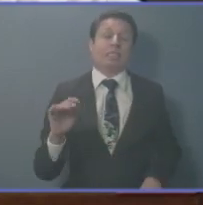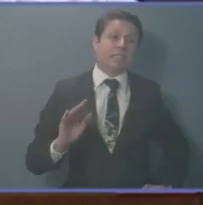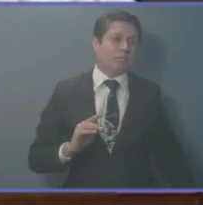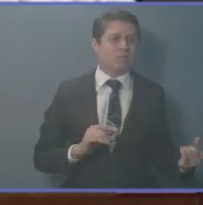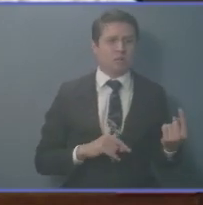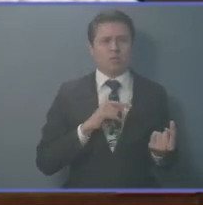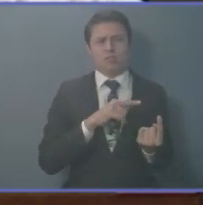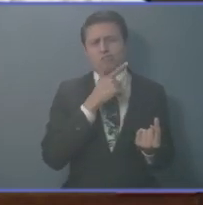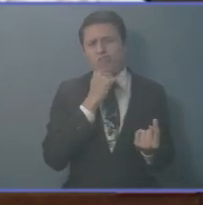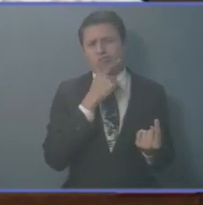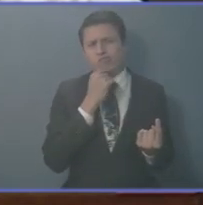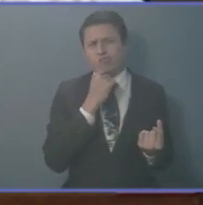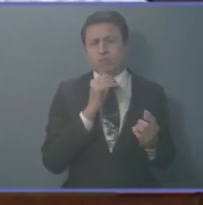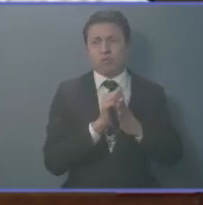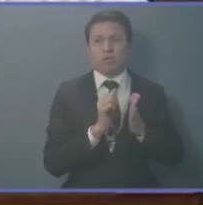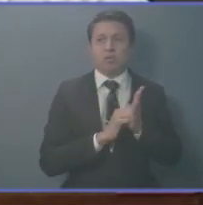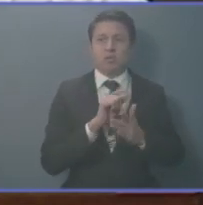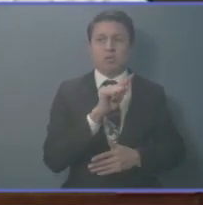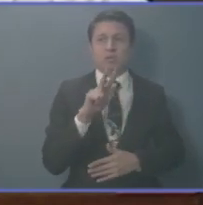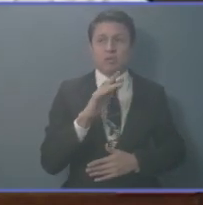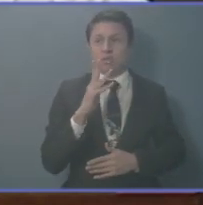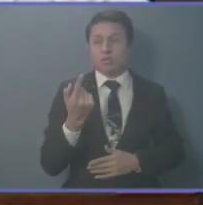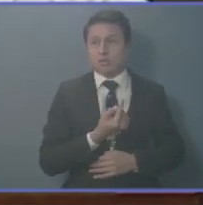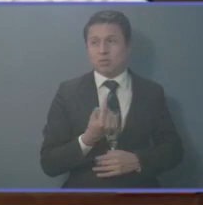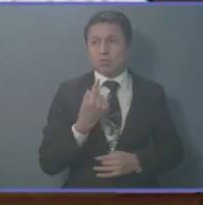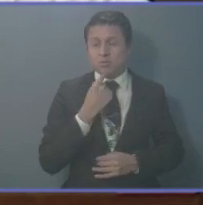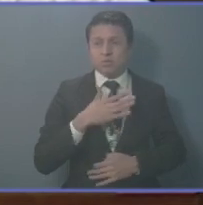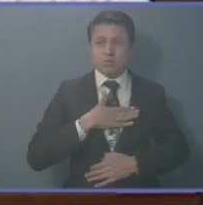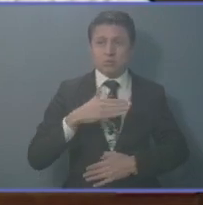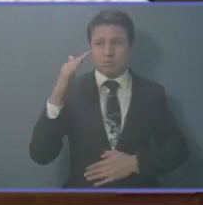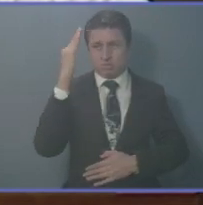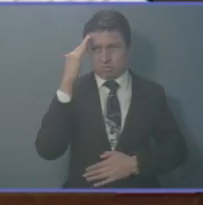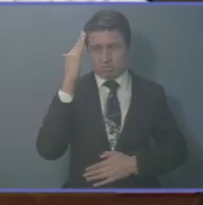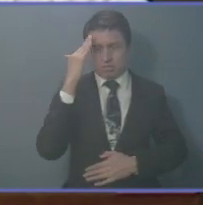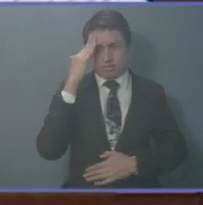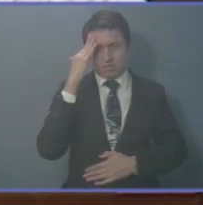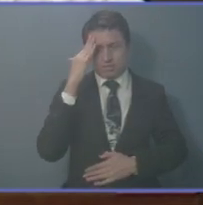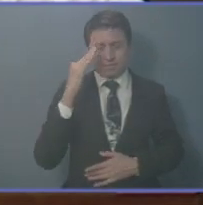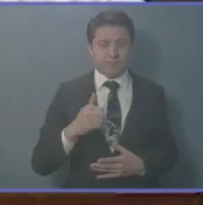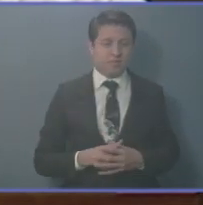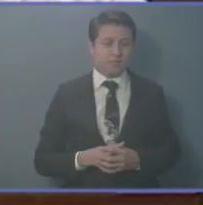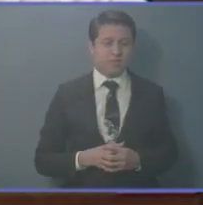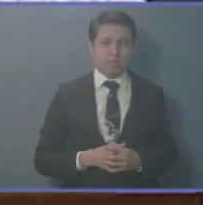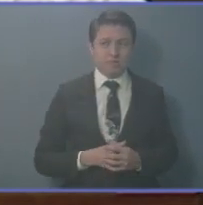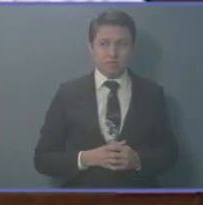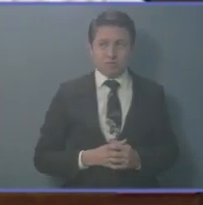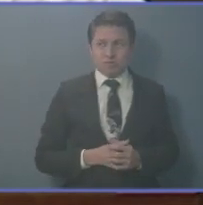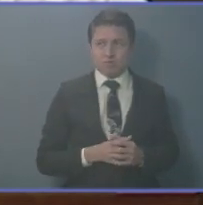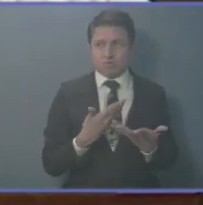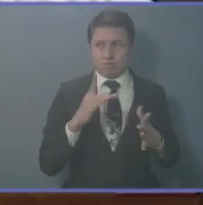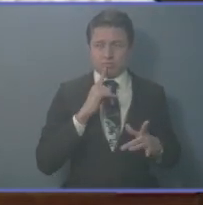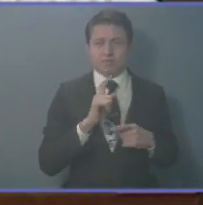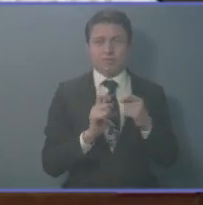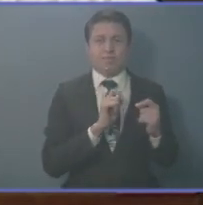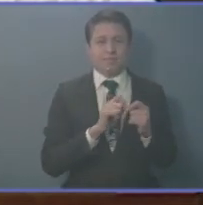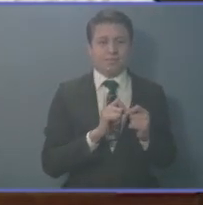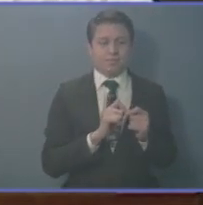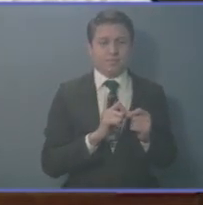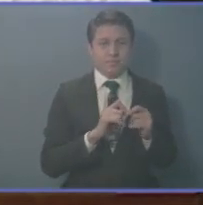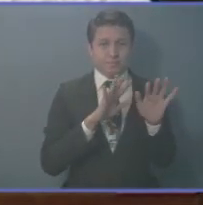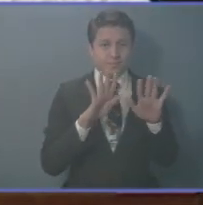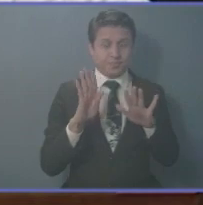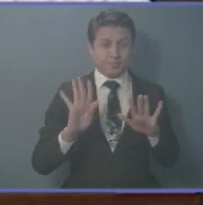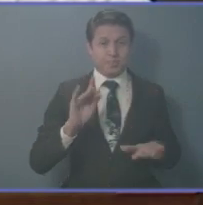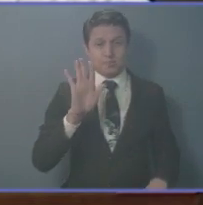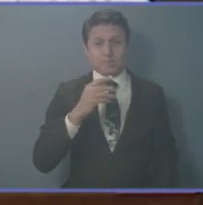sospechosos y confirmados. Artículo 13. Toda persona que tenga conocimiento de un caso sospechoso o confirmado de COVID-19 está obligado a